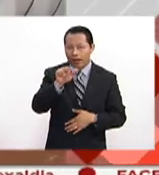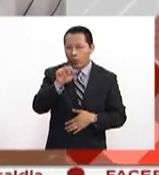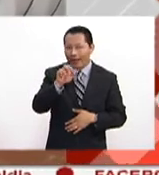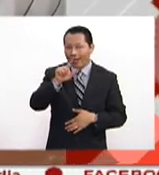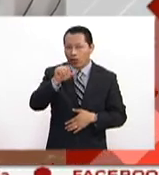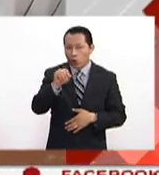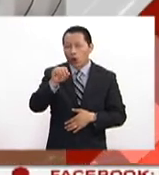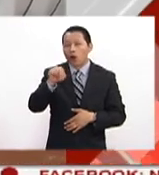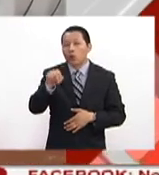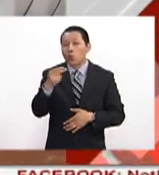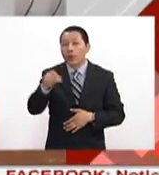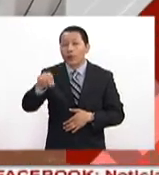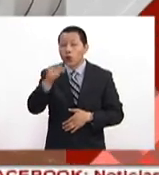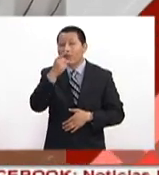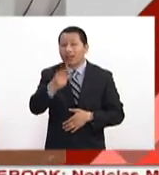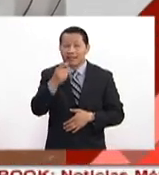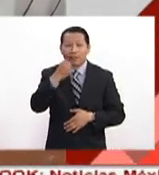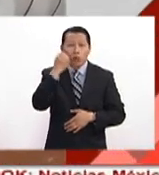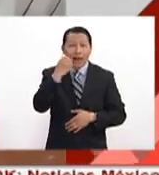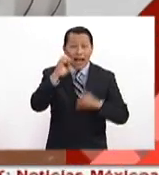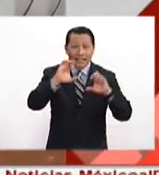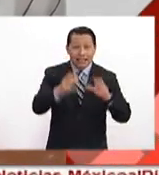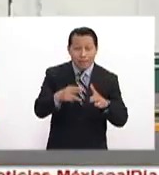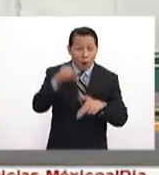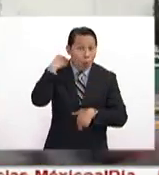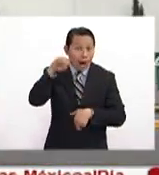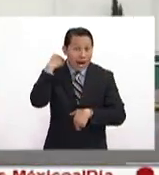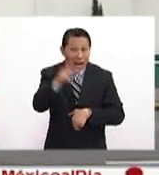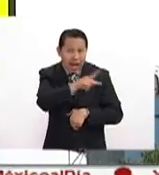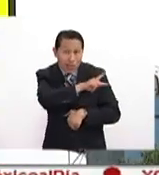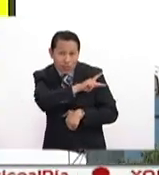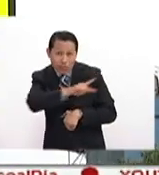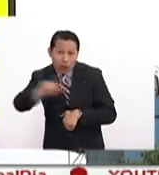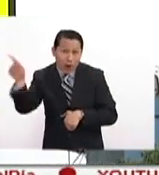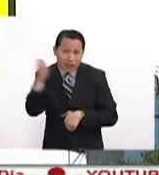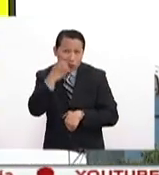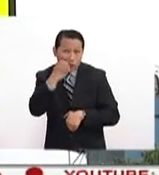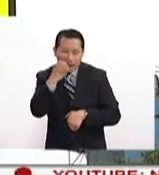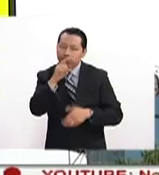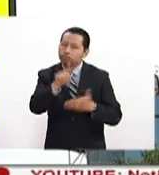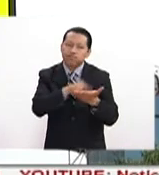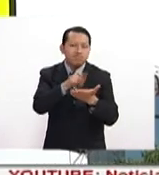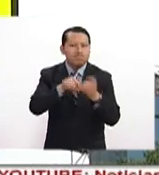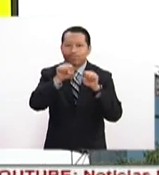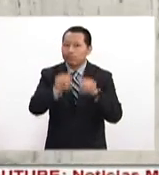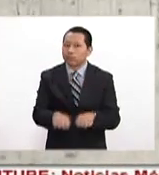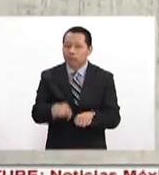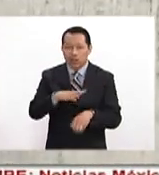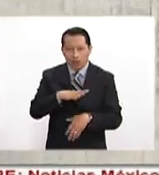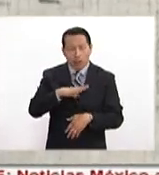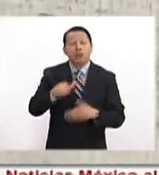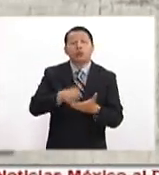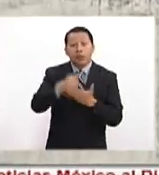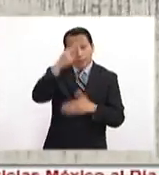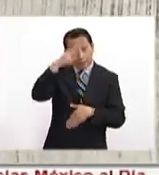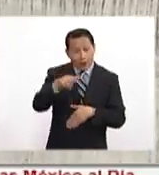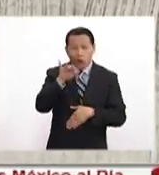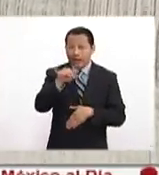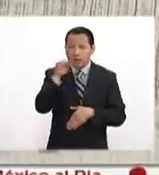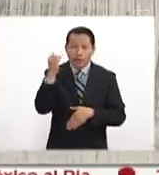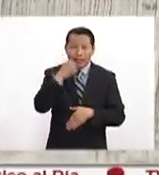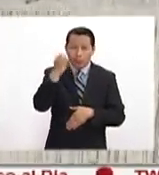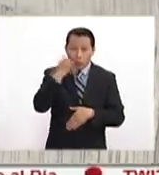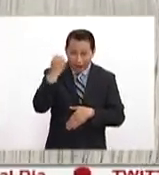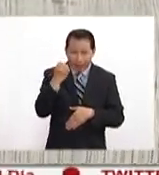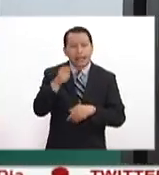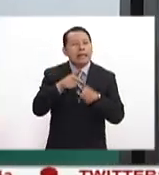Nuño, anuncia que se suspenden las clases en Chiapas y Oaxaca en todos los niveles educativos. En la Ciudad de México, 19